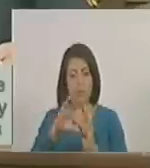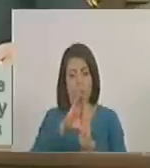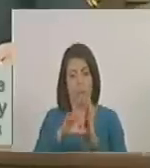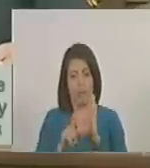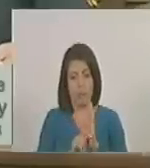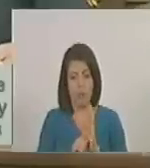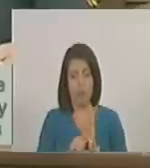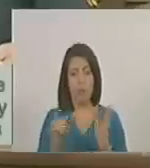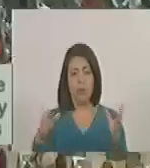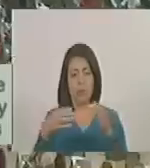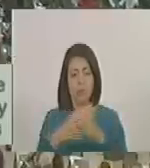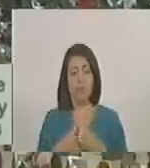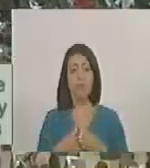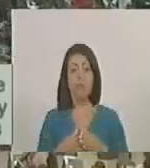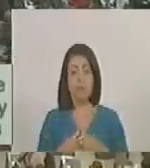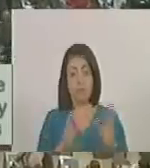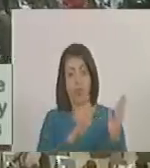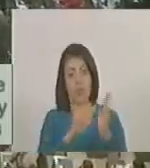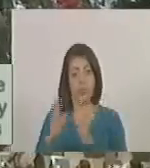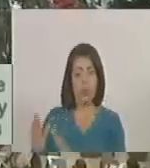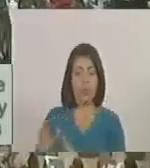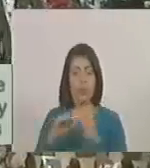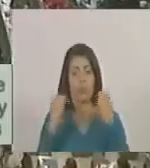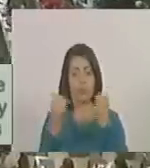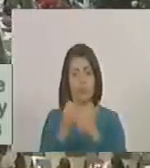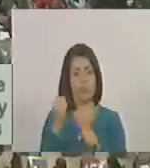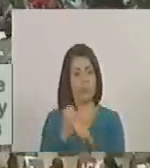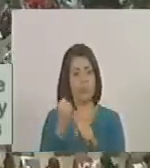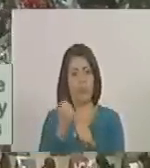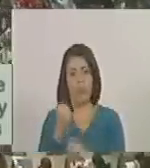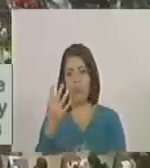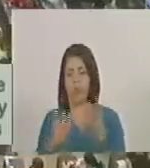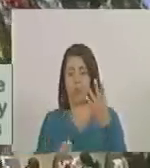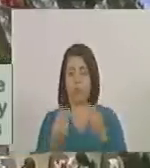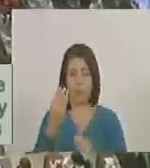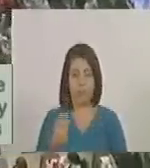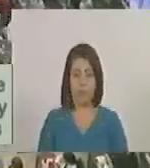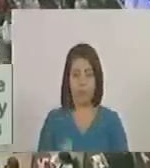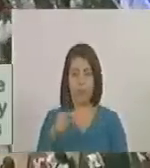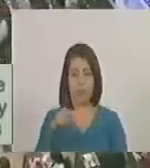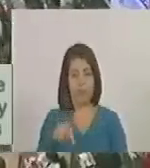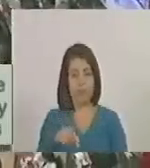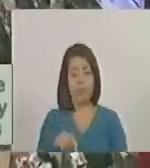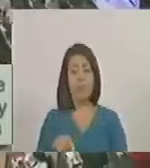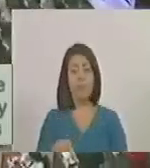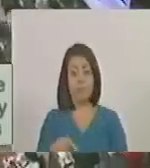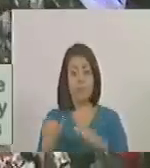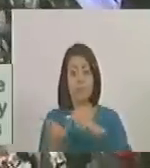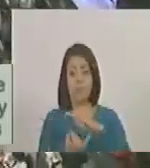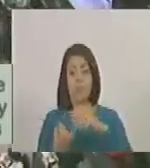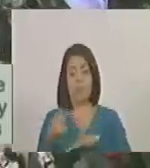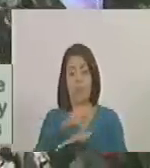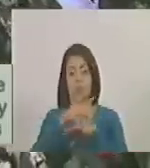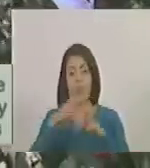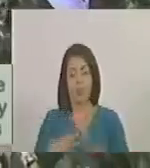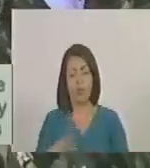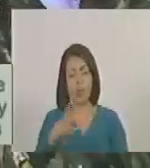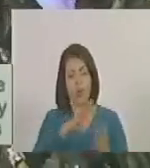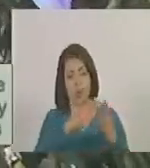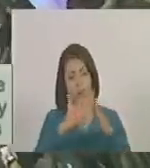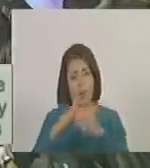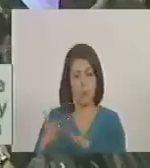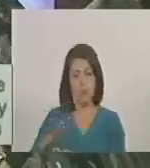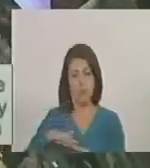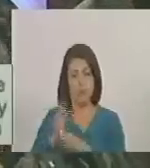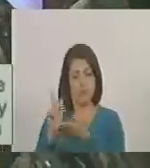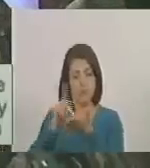constitución, conformación, organización y funcionamiento de los consejos comunales como una instancia de gobierno comunitario